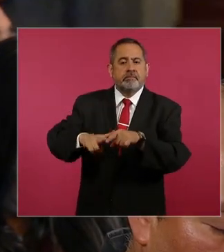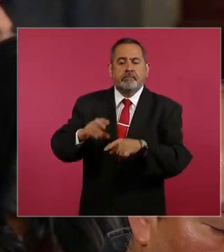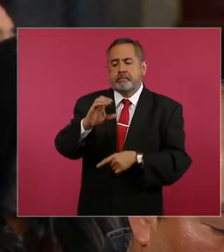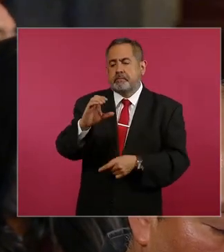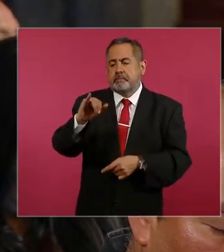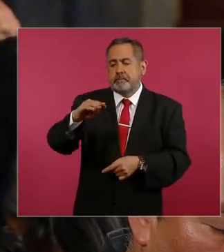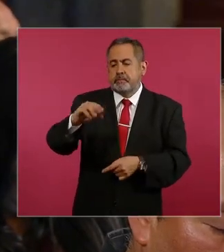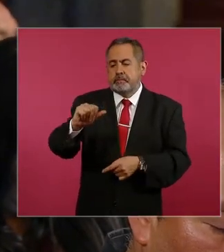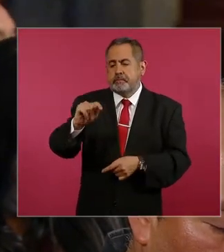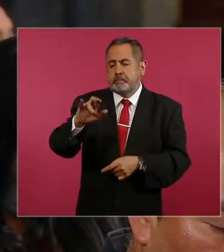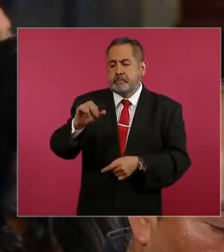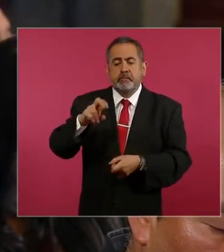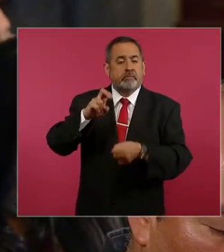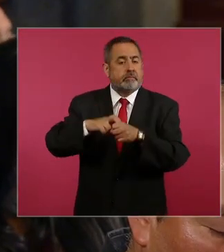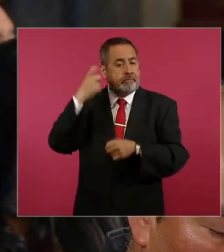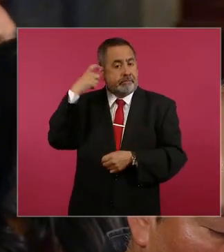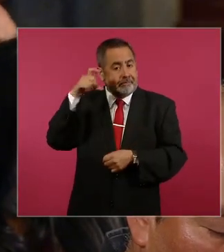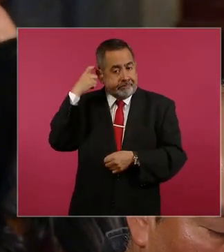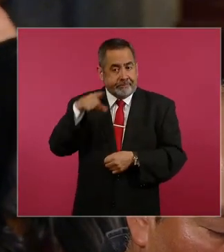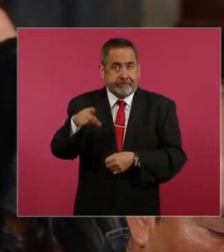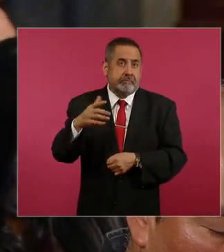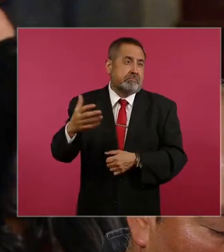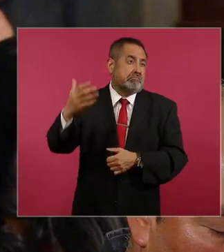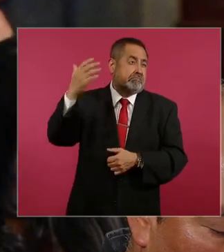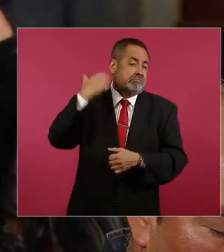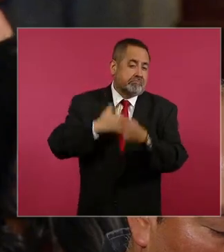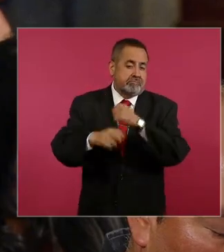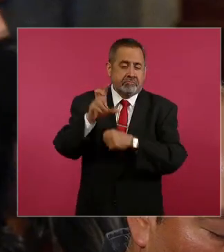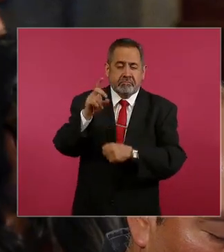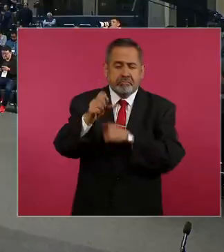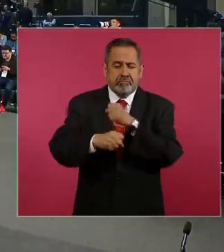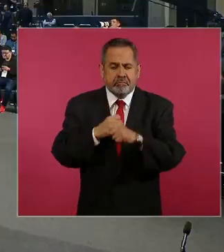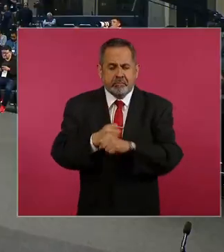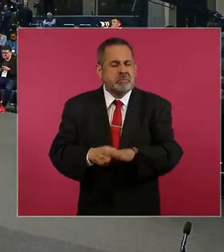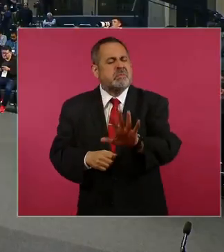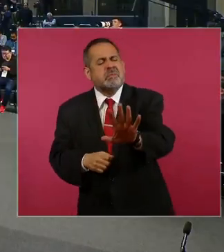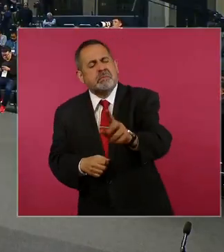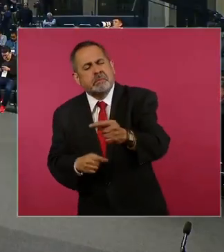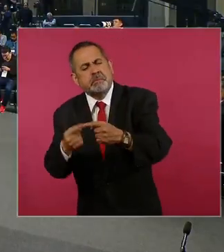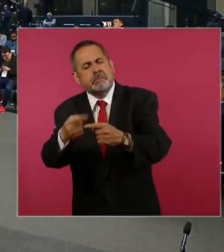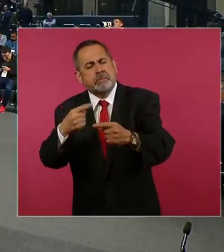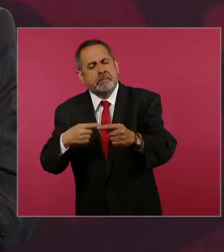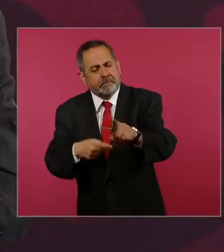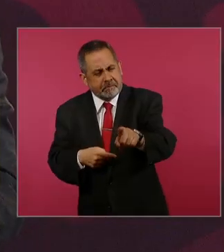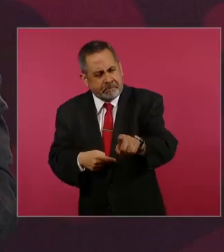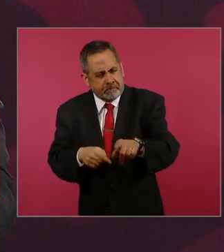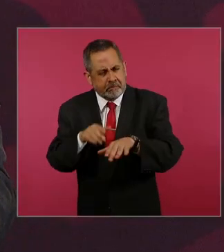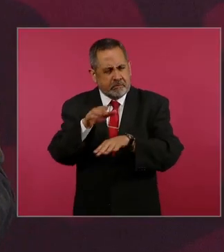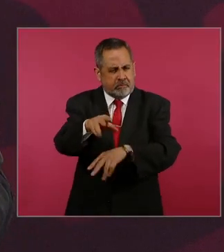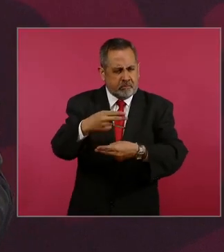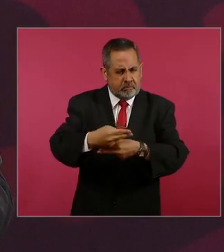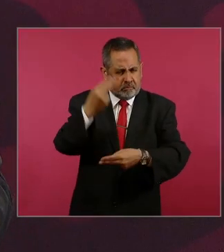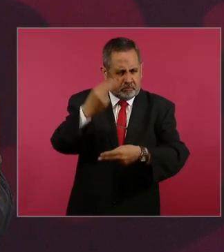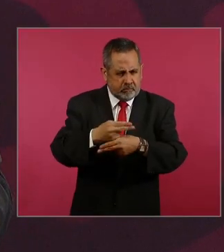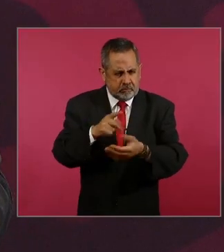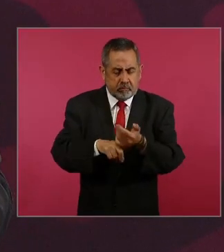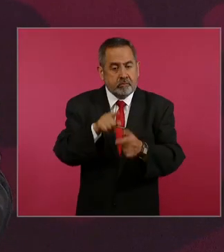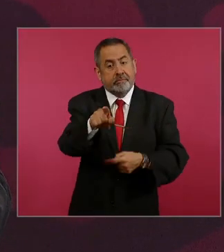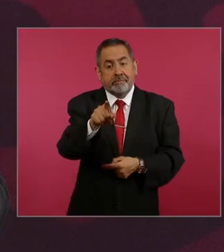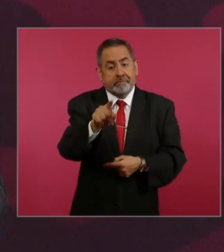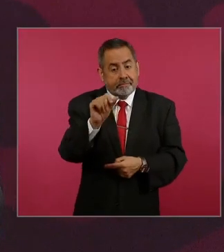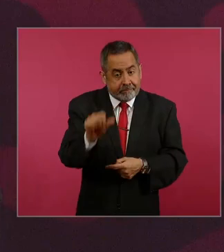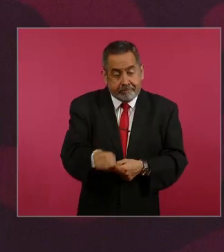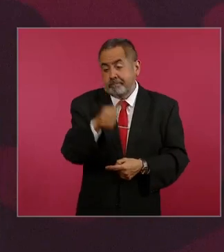en Querétaro, que ya es un tema de hace 30, 40 años. A ver, lo del primer caso es lo de la caseta. No, ese es otro,